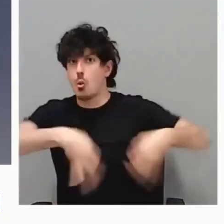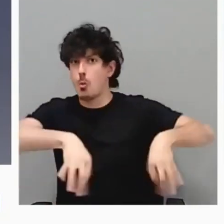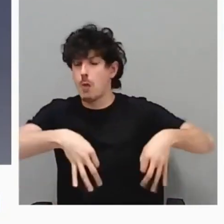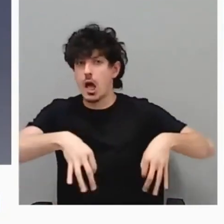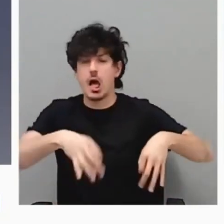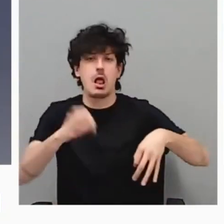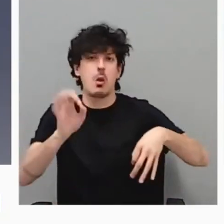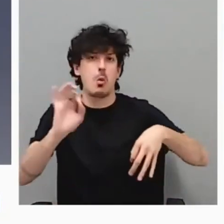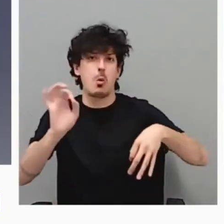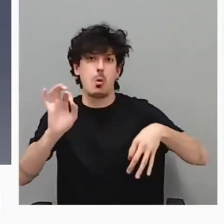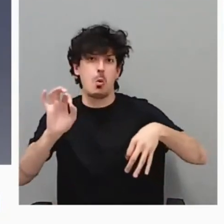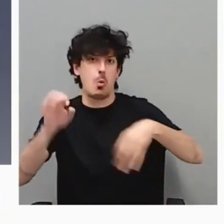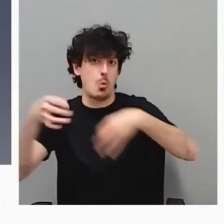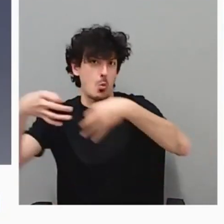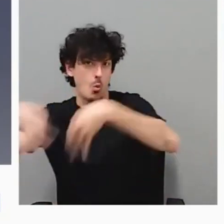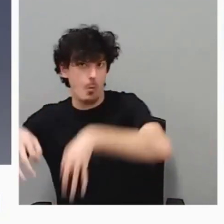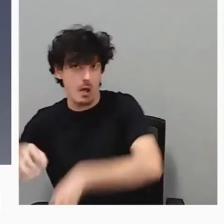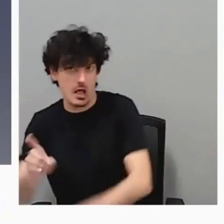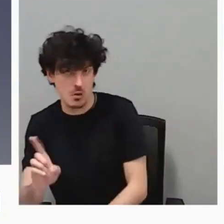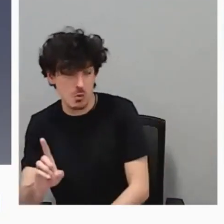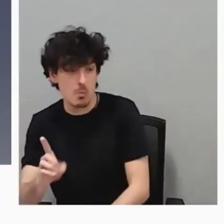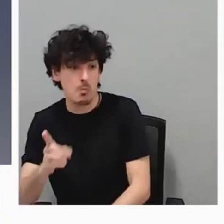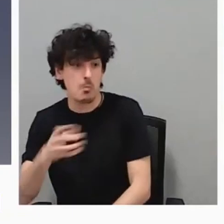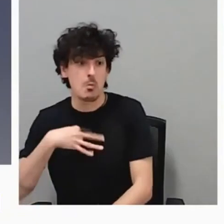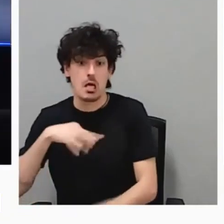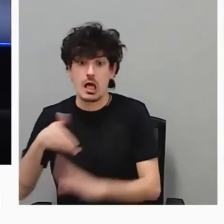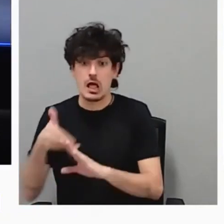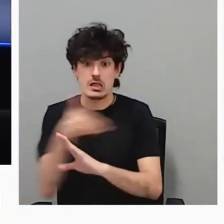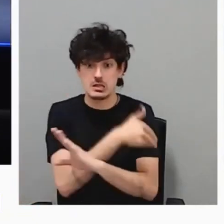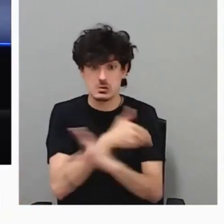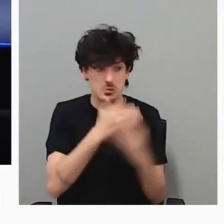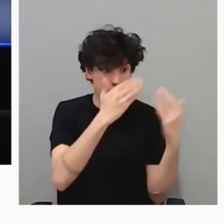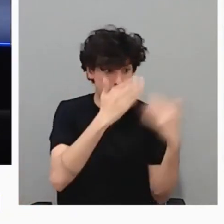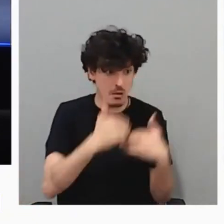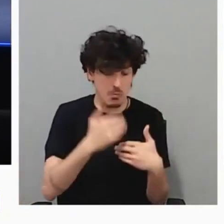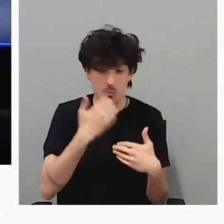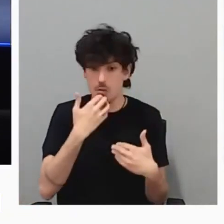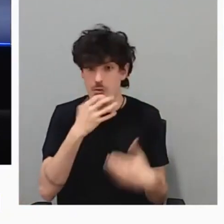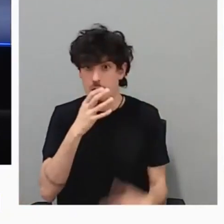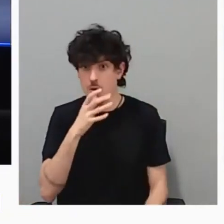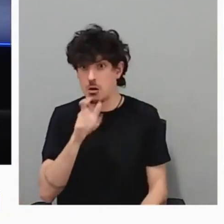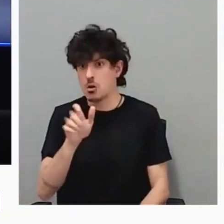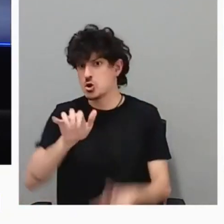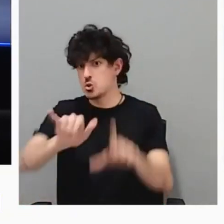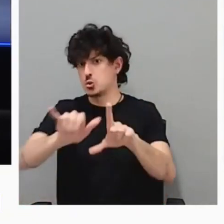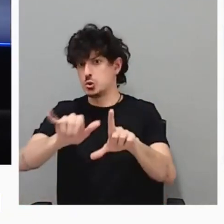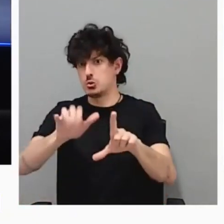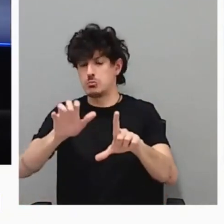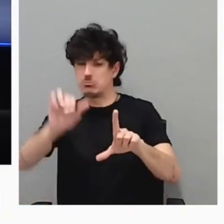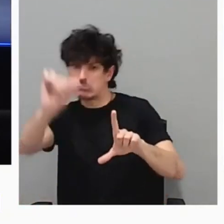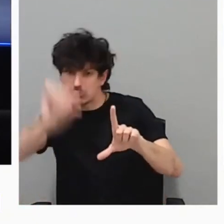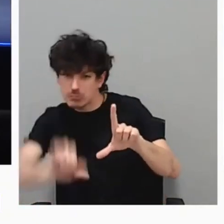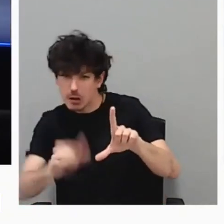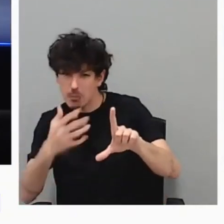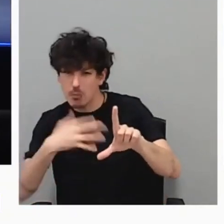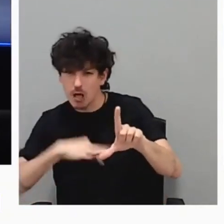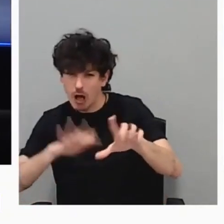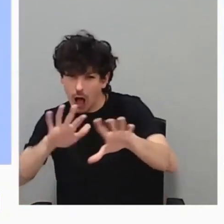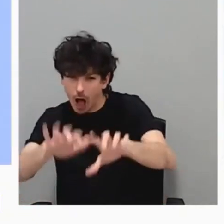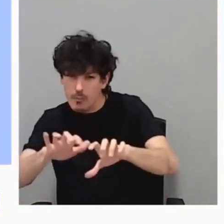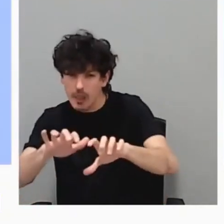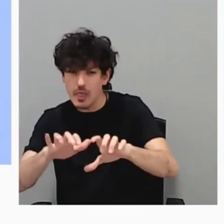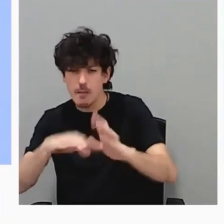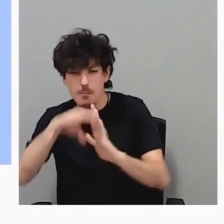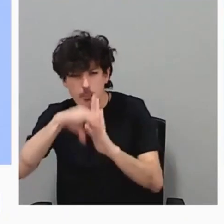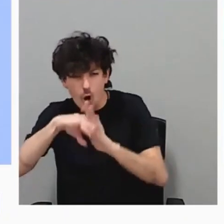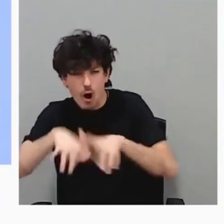no existían, ¿no? Ahora mismo, pues un chico en YouTube me puede dar una clase sobre cómo programar en Python, o en un MOOC puedo